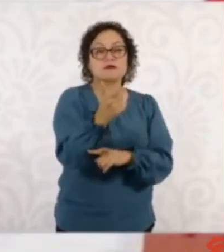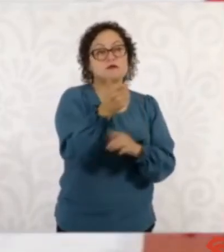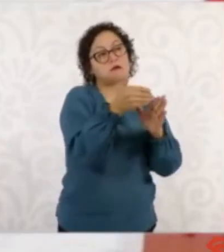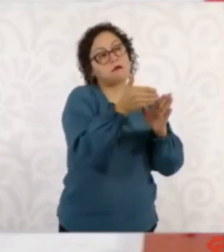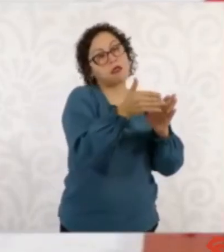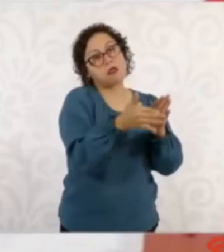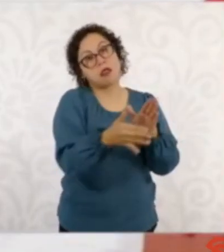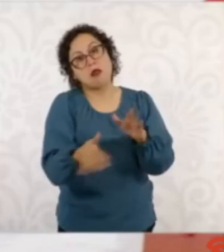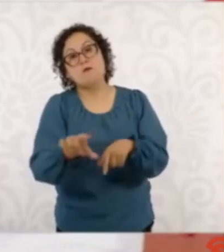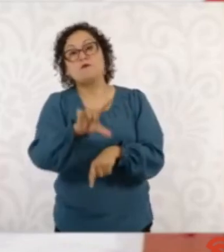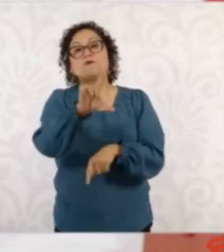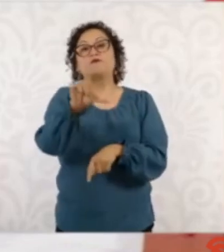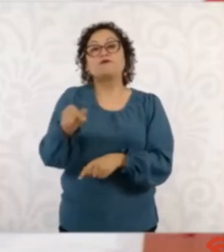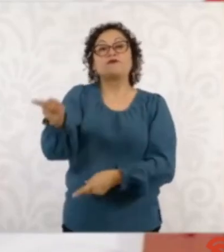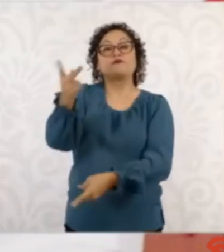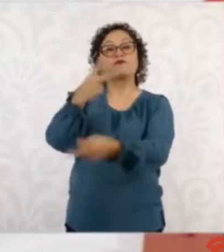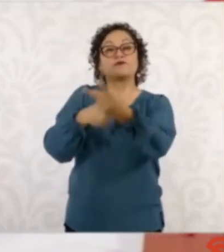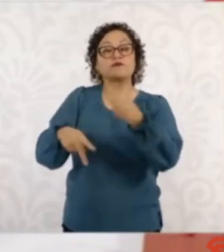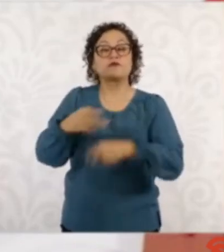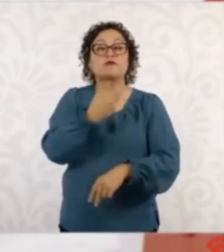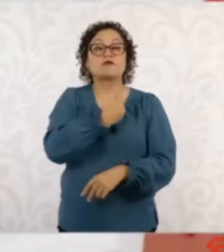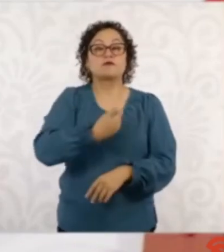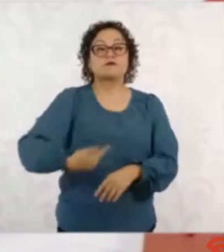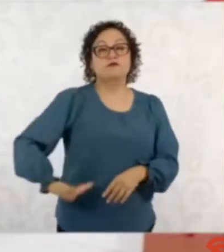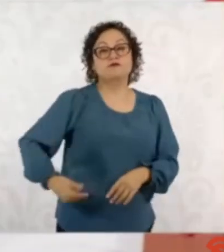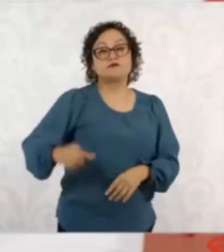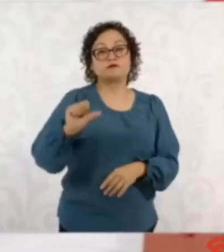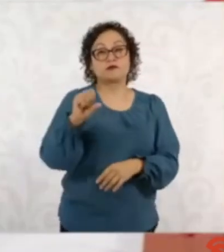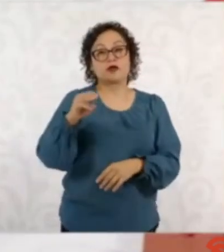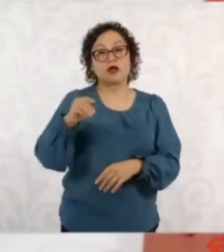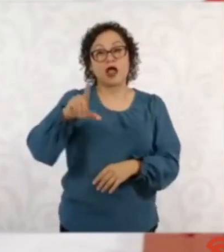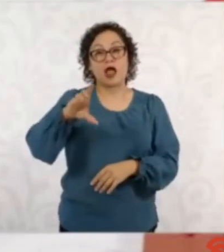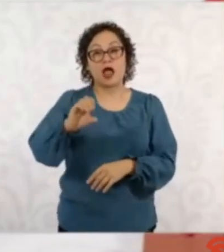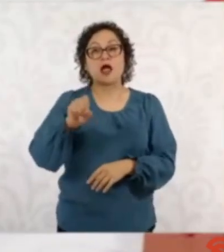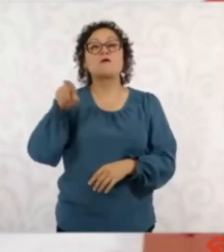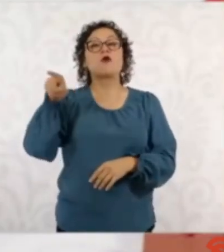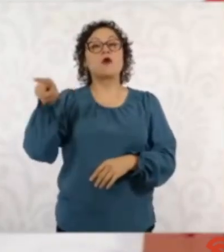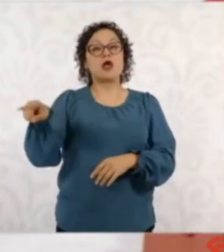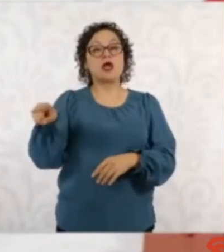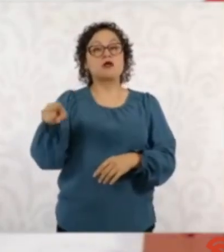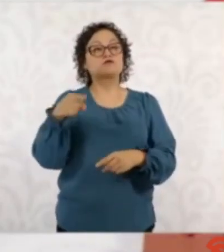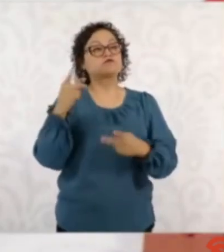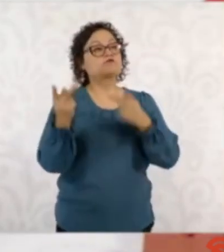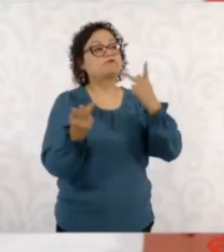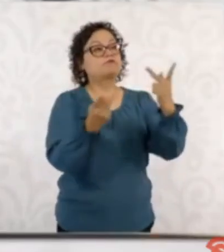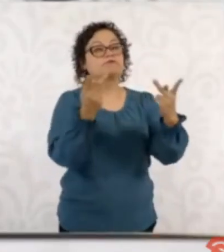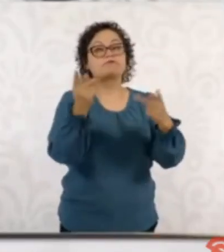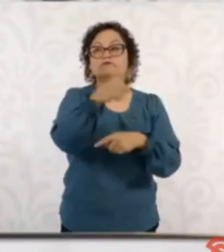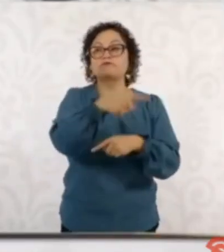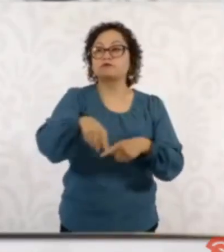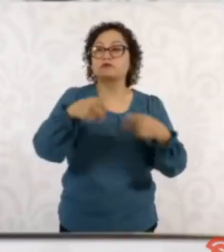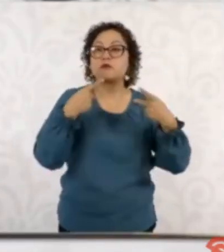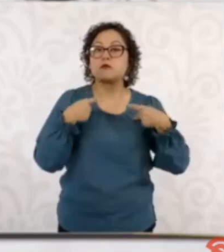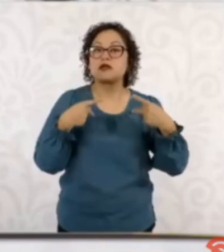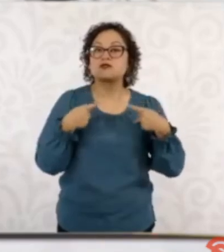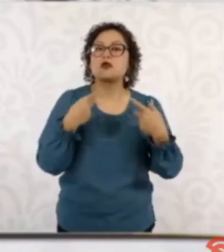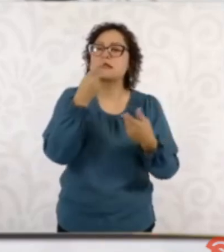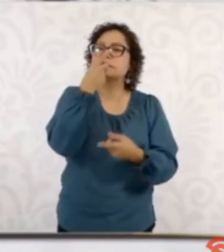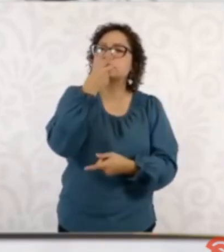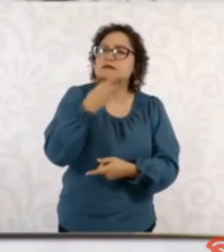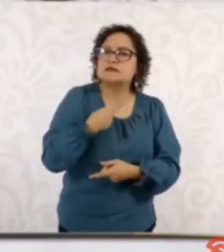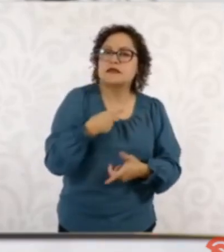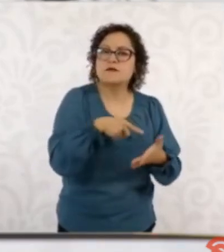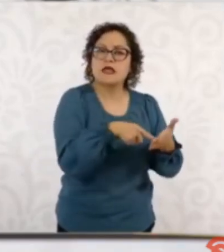entrada, hace una consulta pública de sus principales proyectos y ahí toma consideración de la gente si debe estar